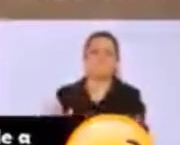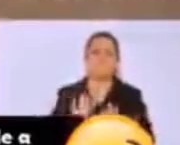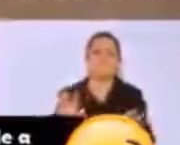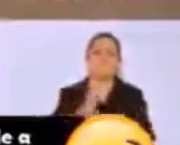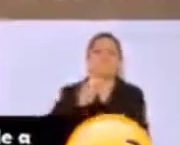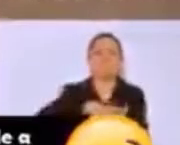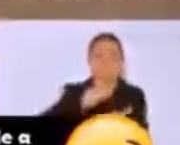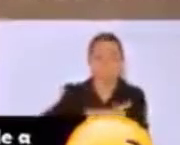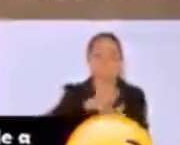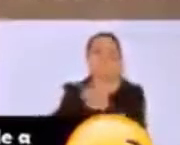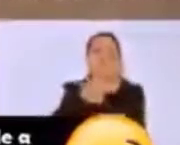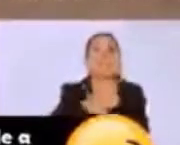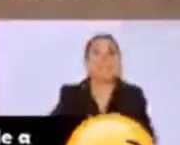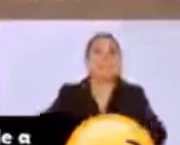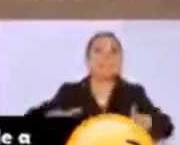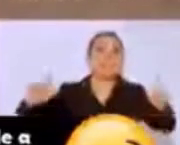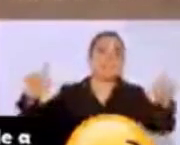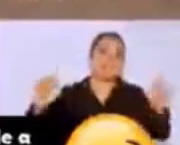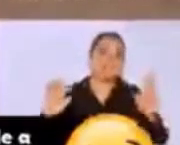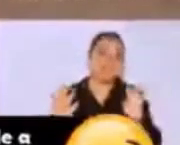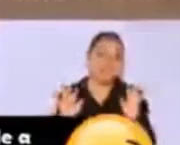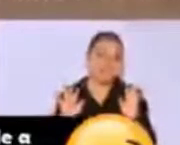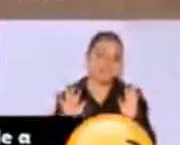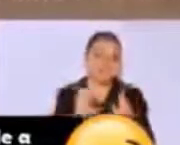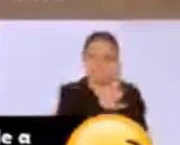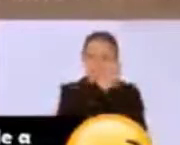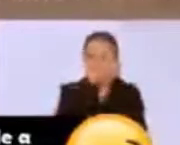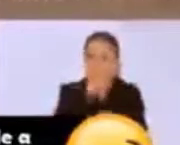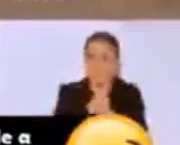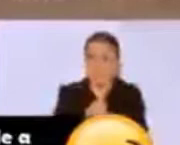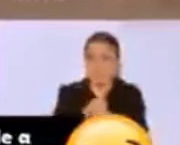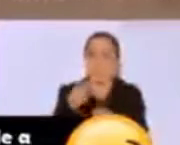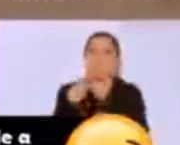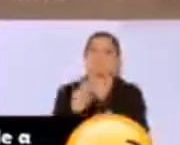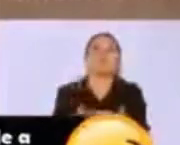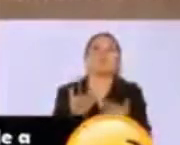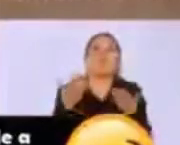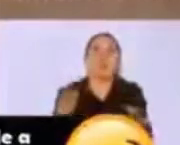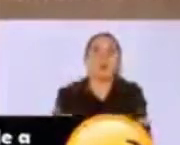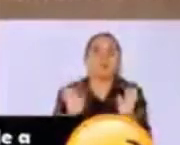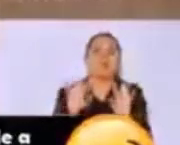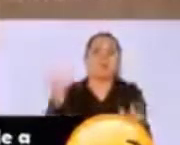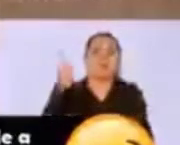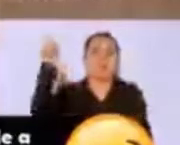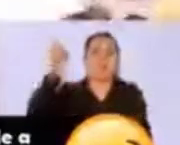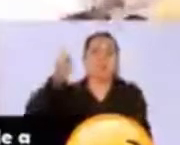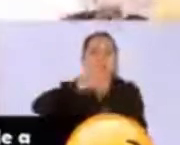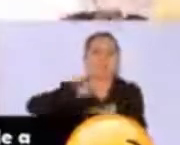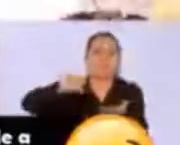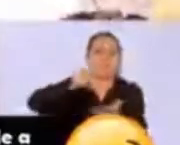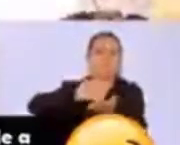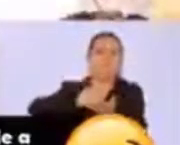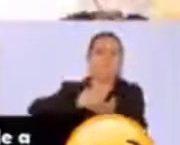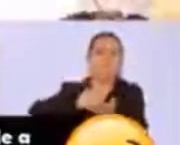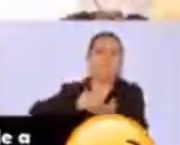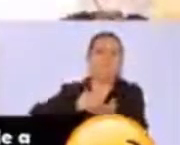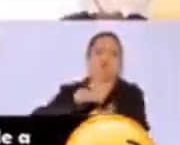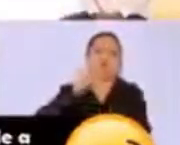plenas. Ahora que hay un plantón en el centro de la